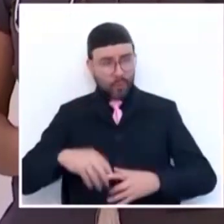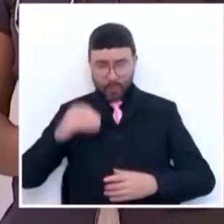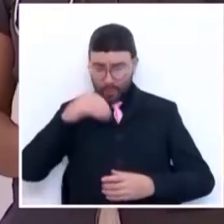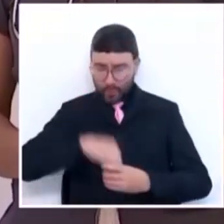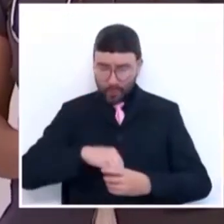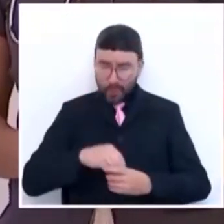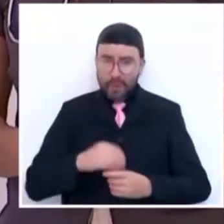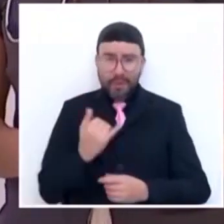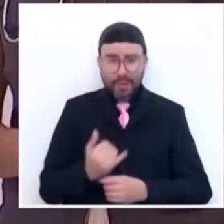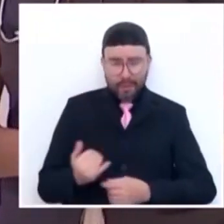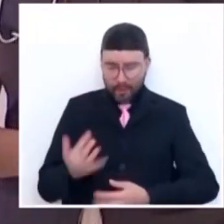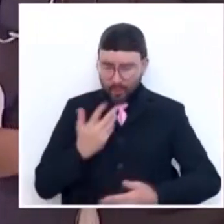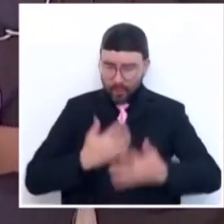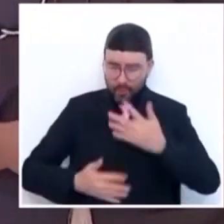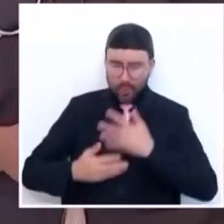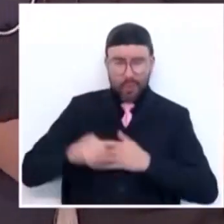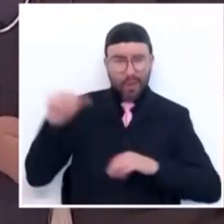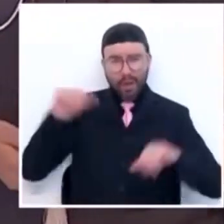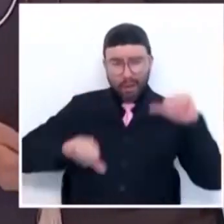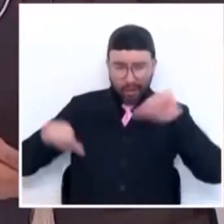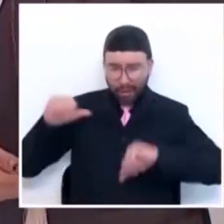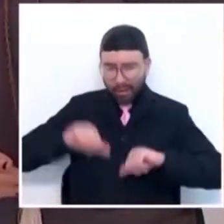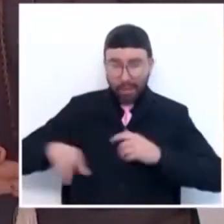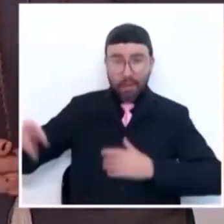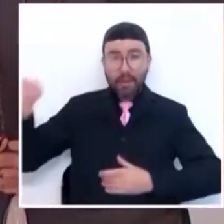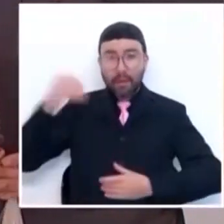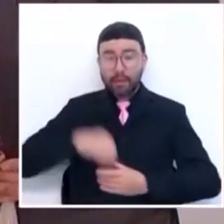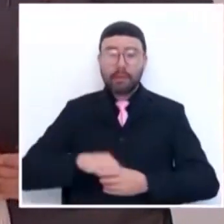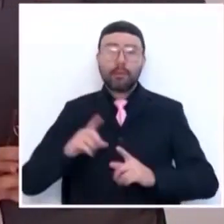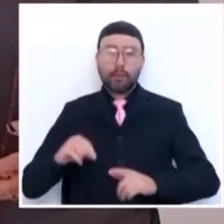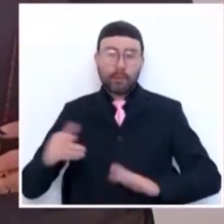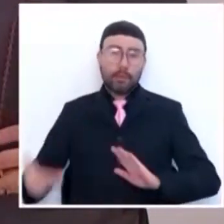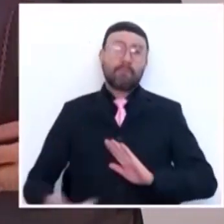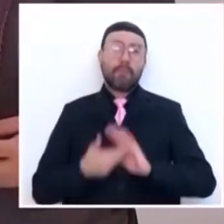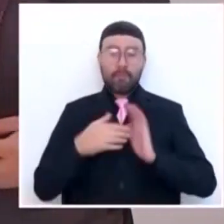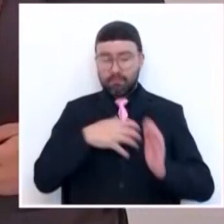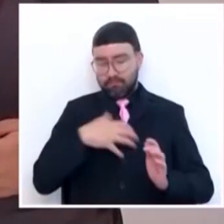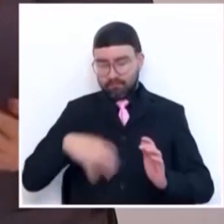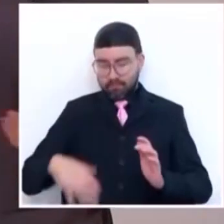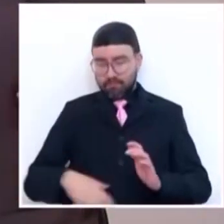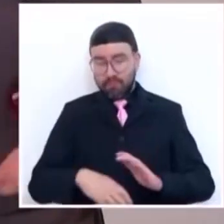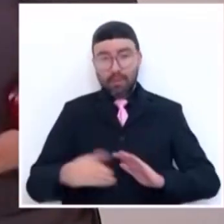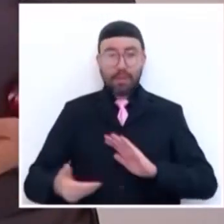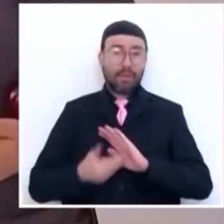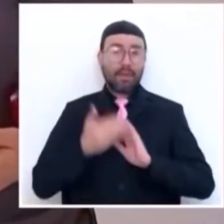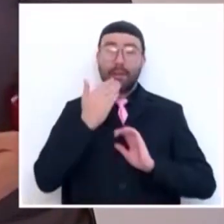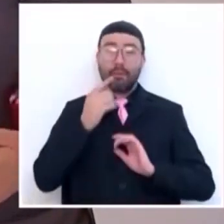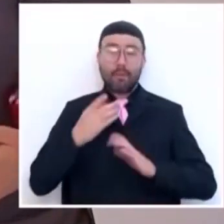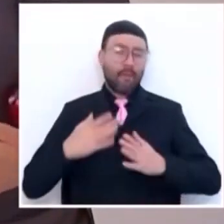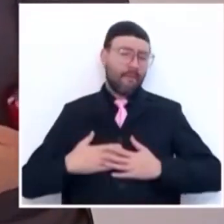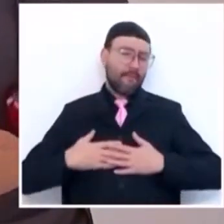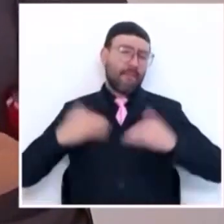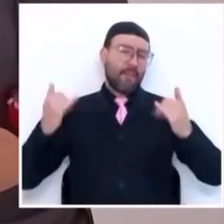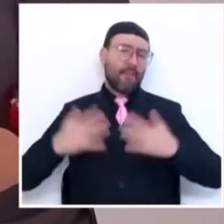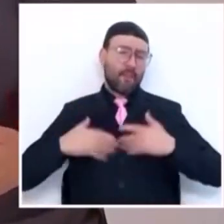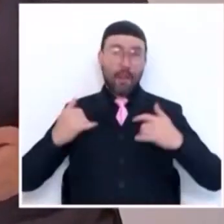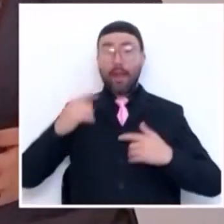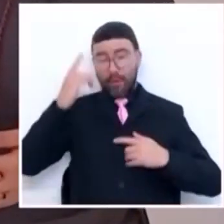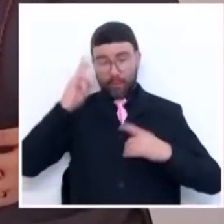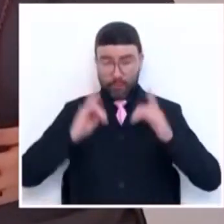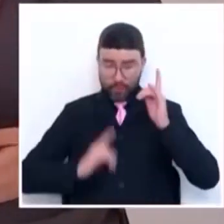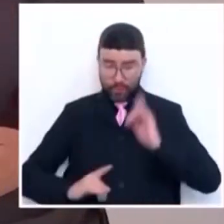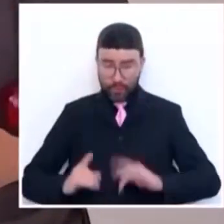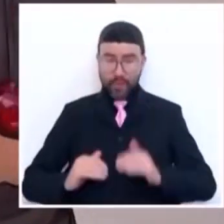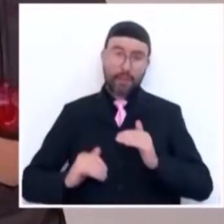circulatorio con este tipo de sustancias, pueden afectar los órganos. Entonces nosotros vemos que si estamos muy felices tenemos la serotonina